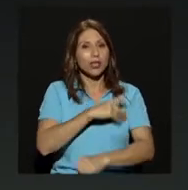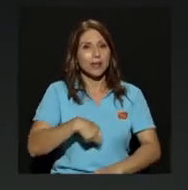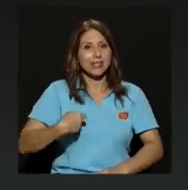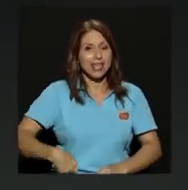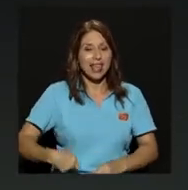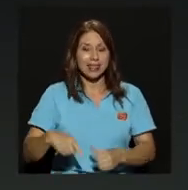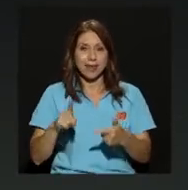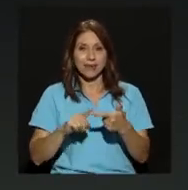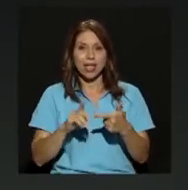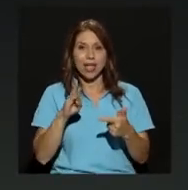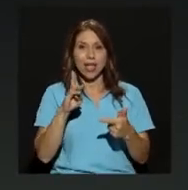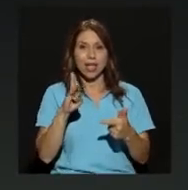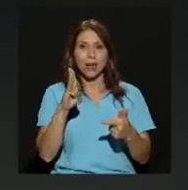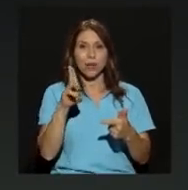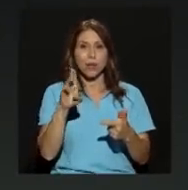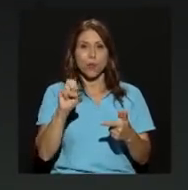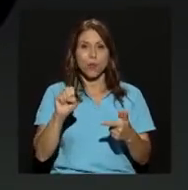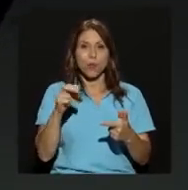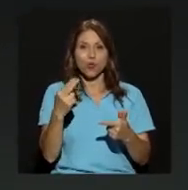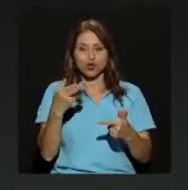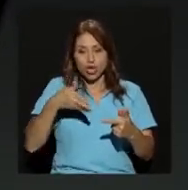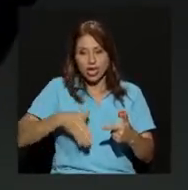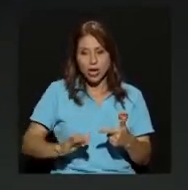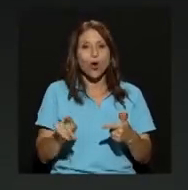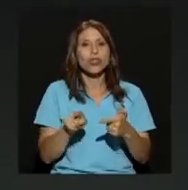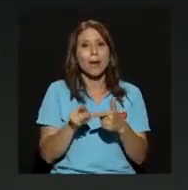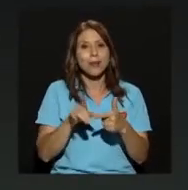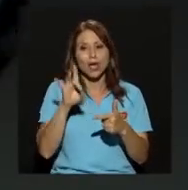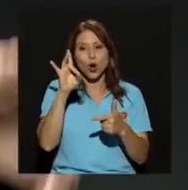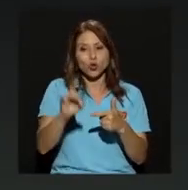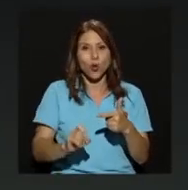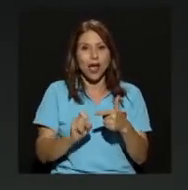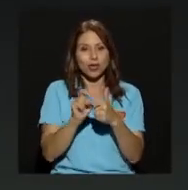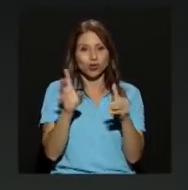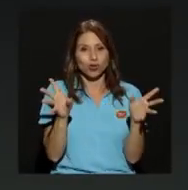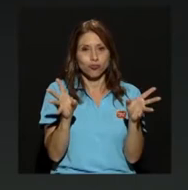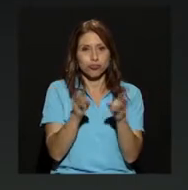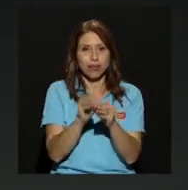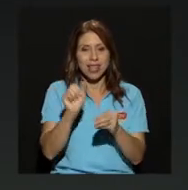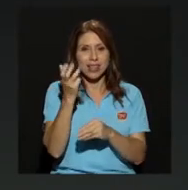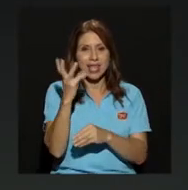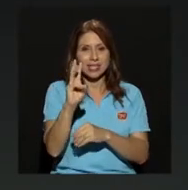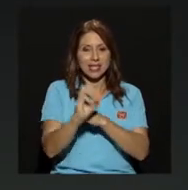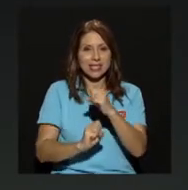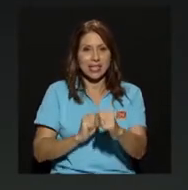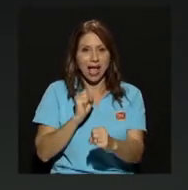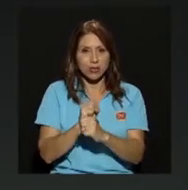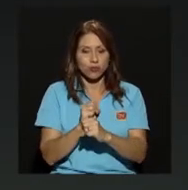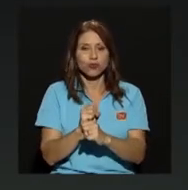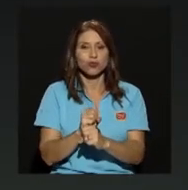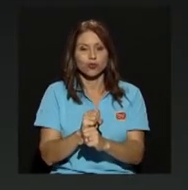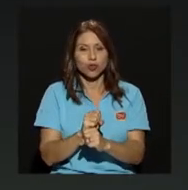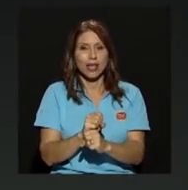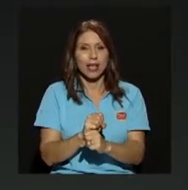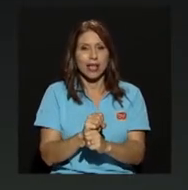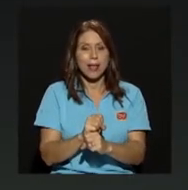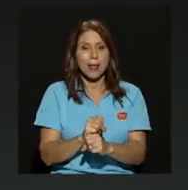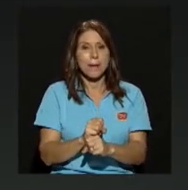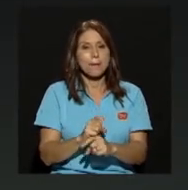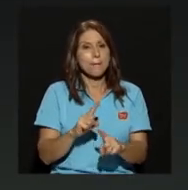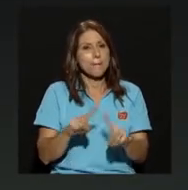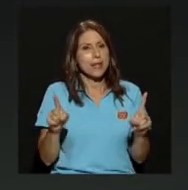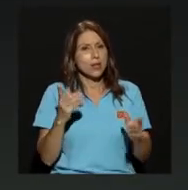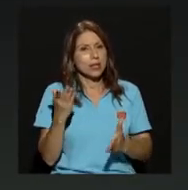también estuvo ocho años que son exactamente seis años qué pero tal vez